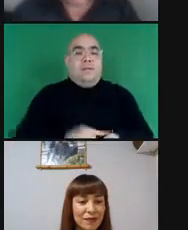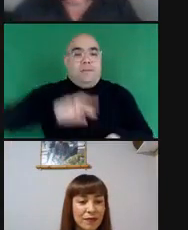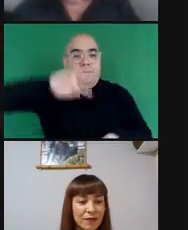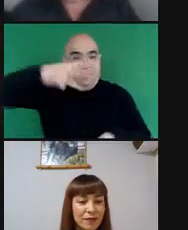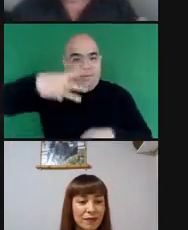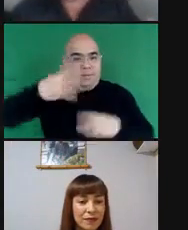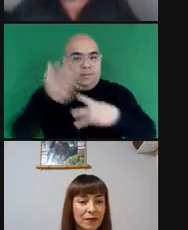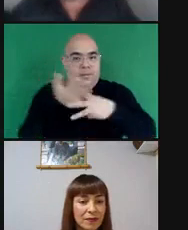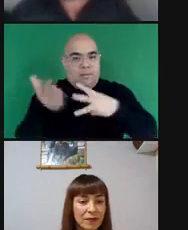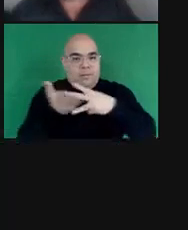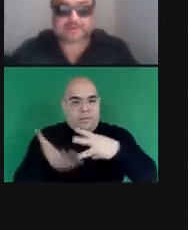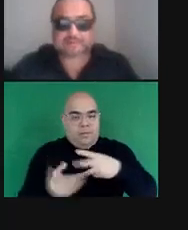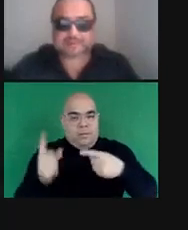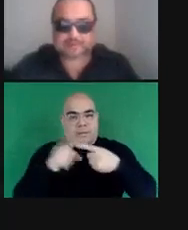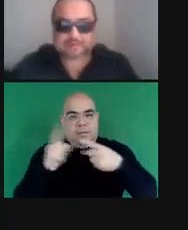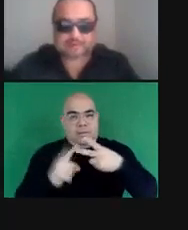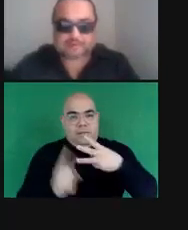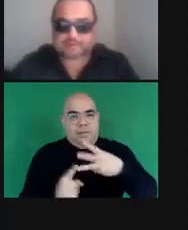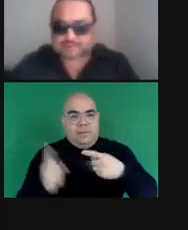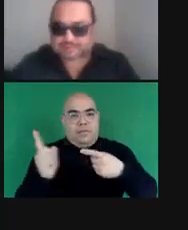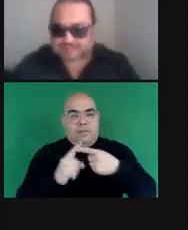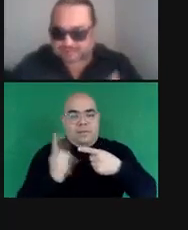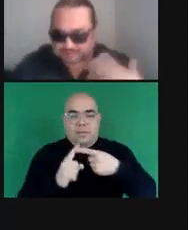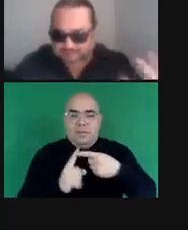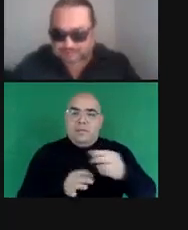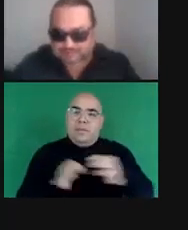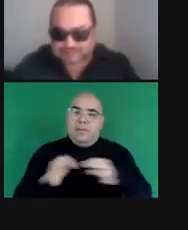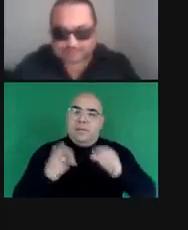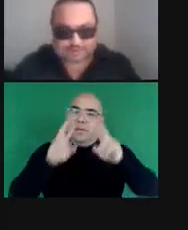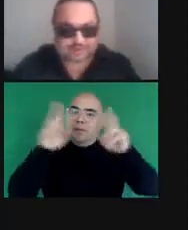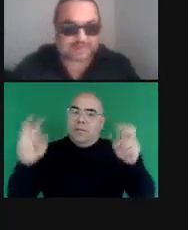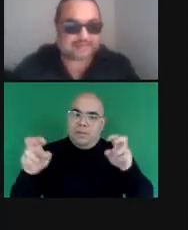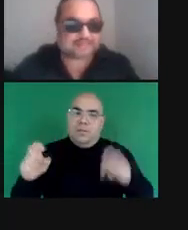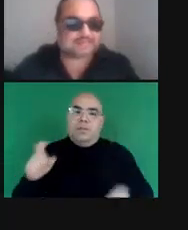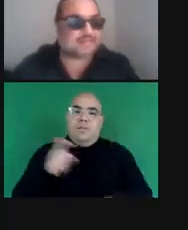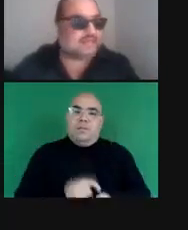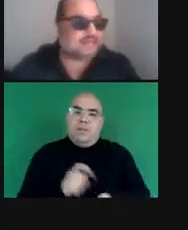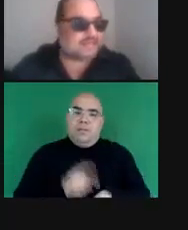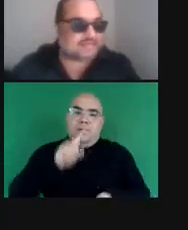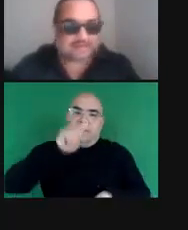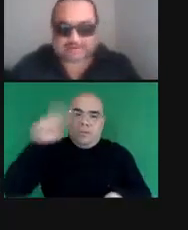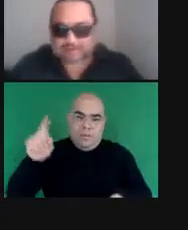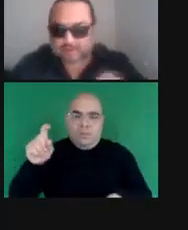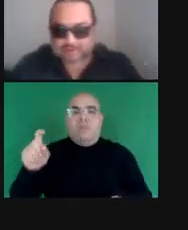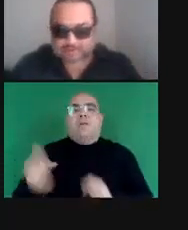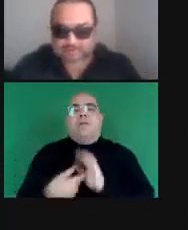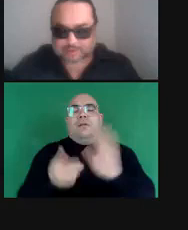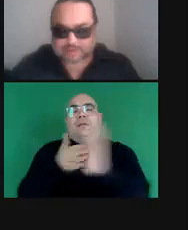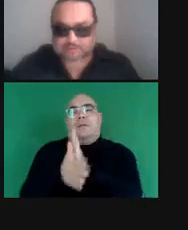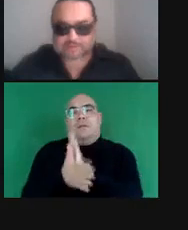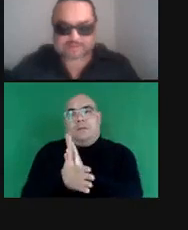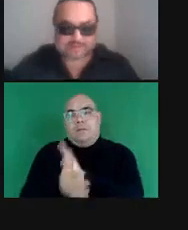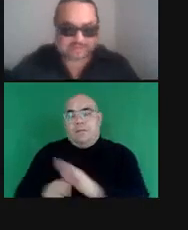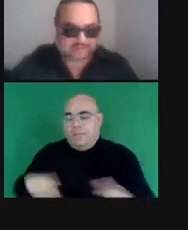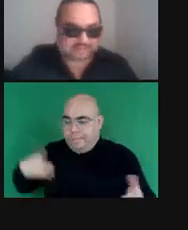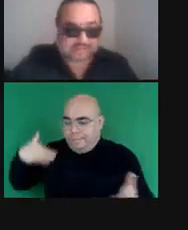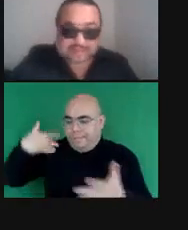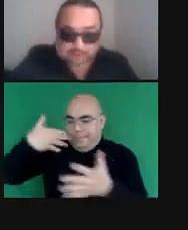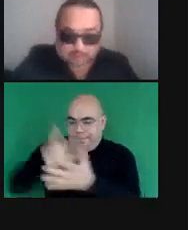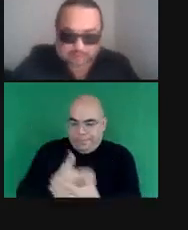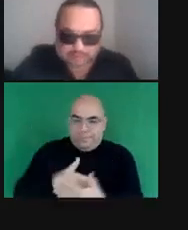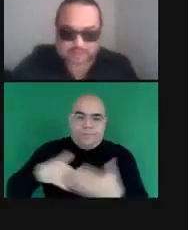El primero tiene que ver con algo que me pidió justamente el Instituto de Patrimonio y es que hiciera un recuento como de algunos de